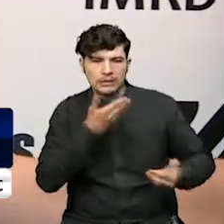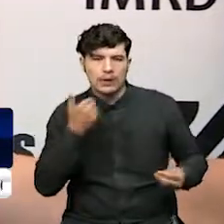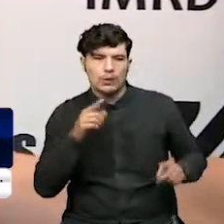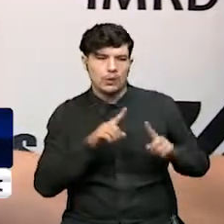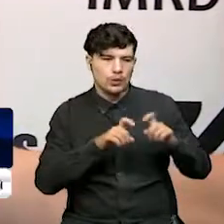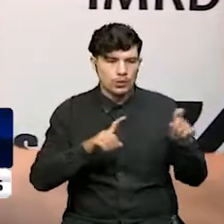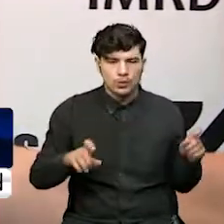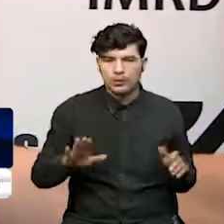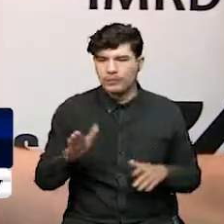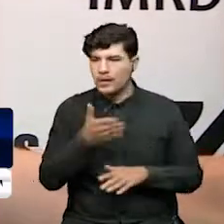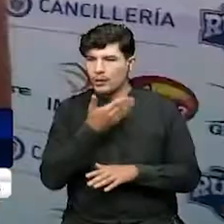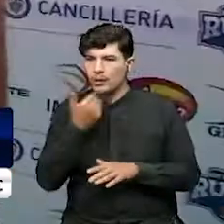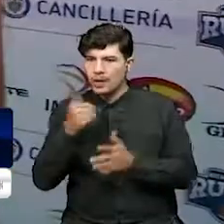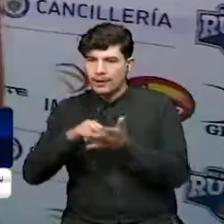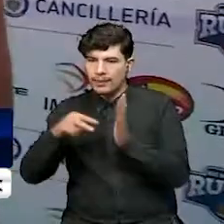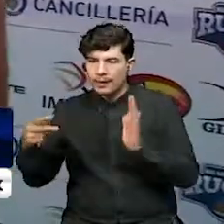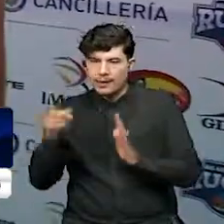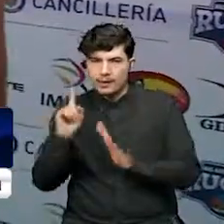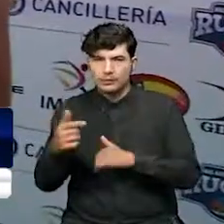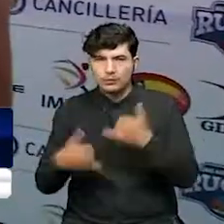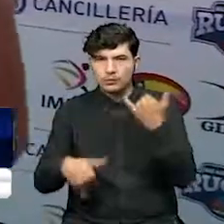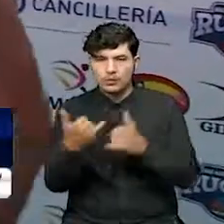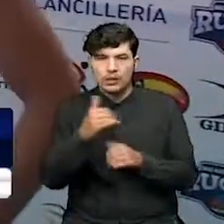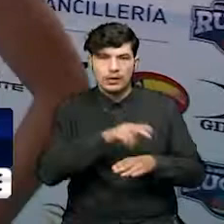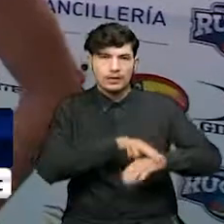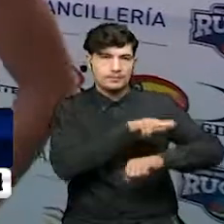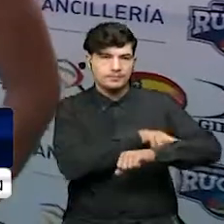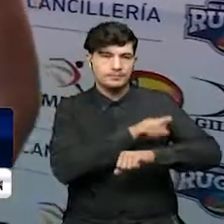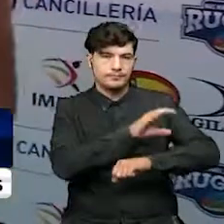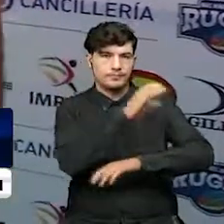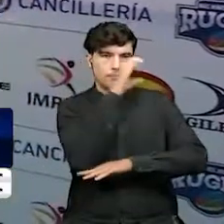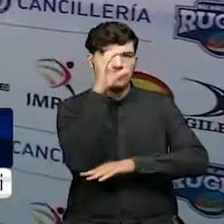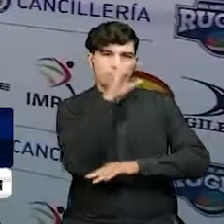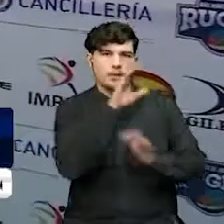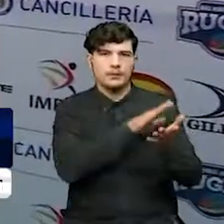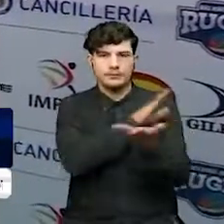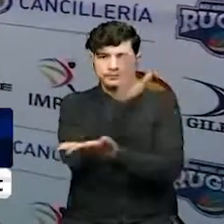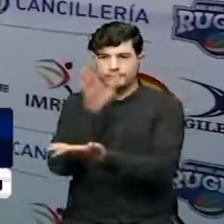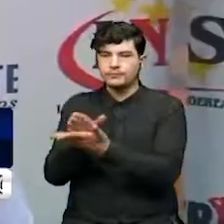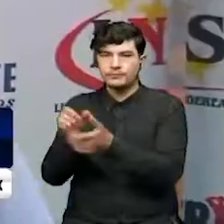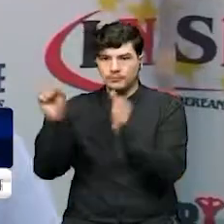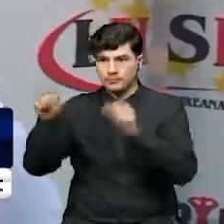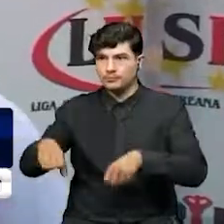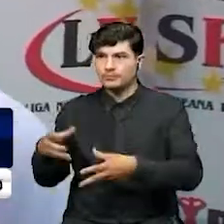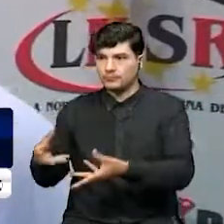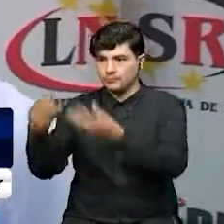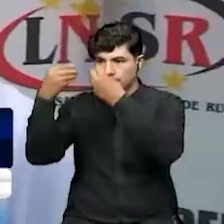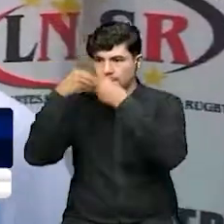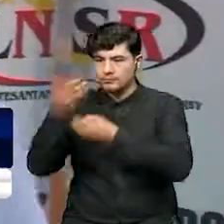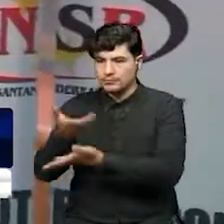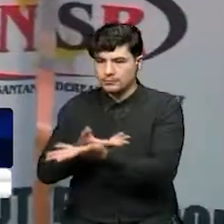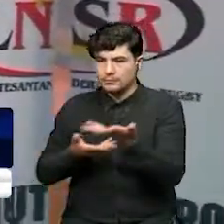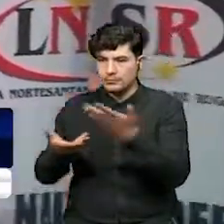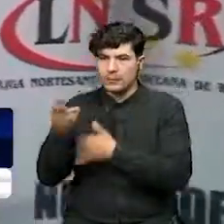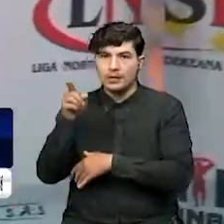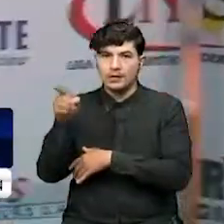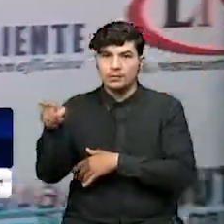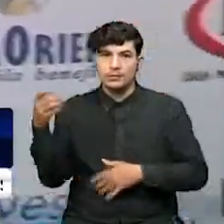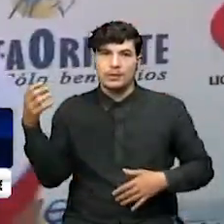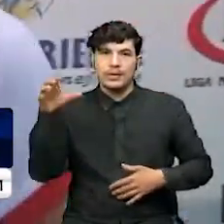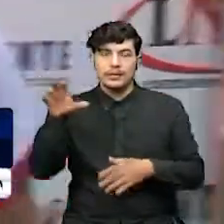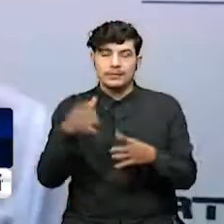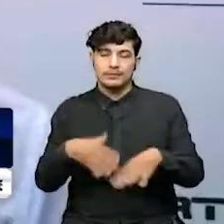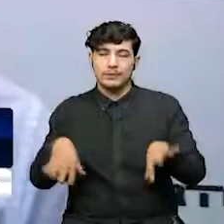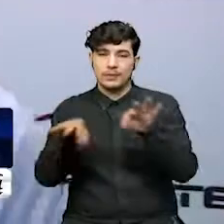de mejorar técnicas la delegación colombiana tendrá la posibilidad de nutrir sus conocimientos en un país potencia